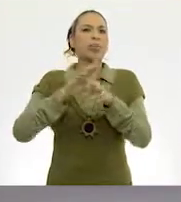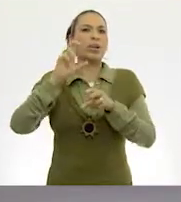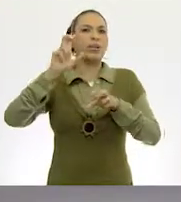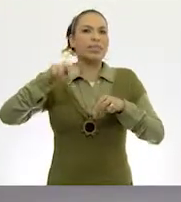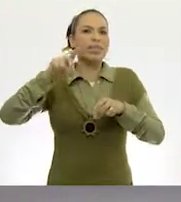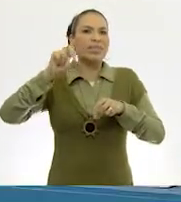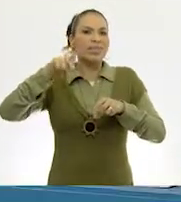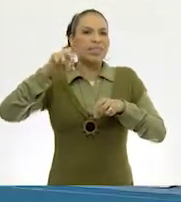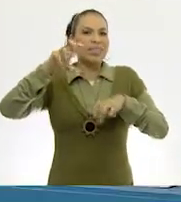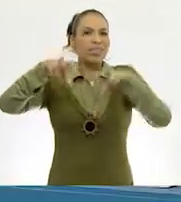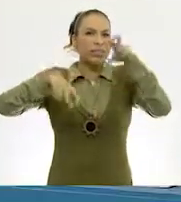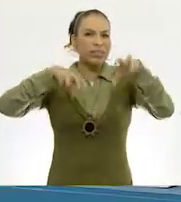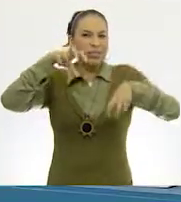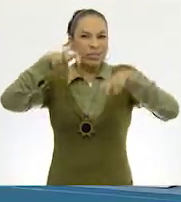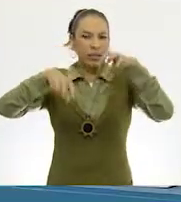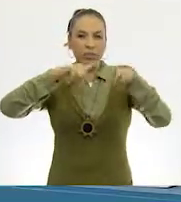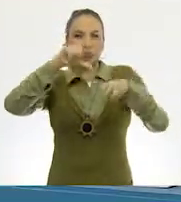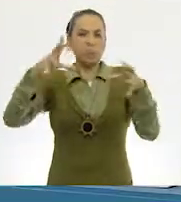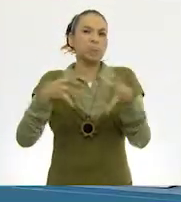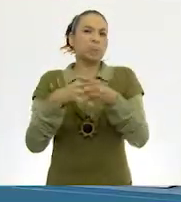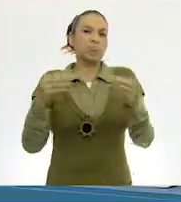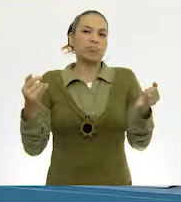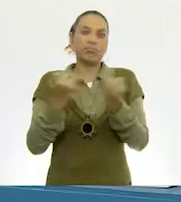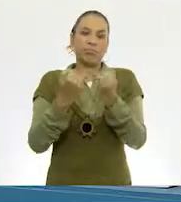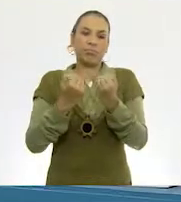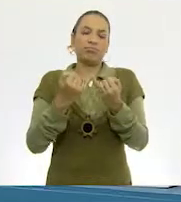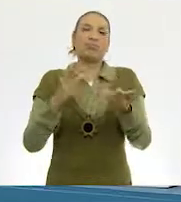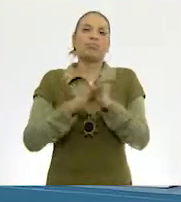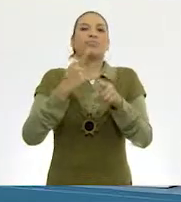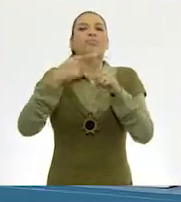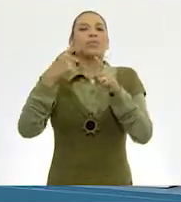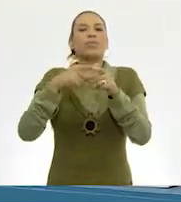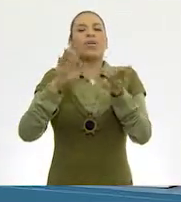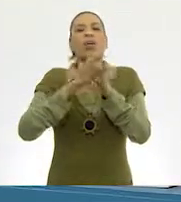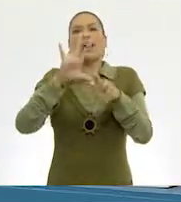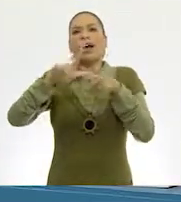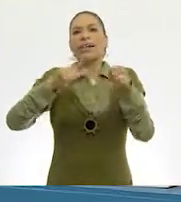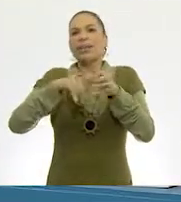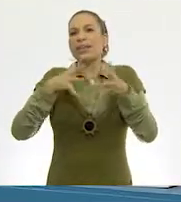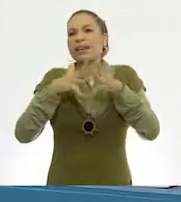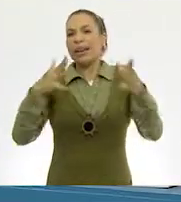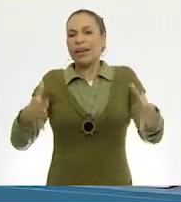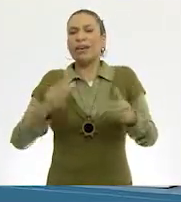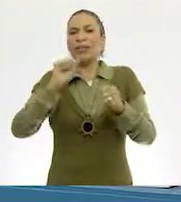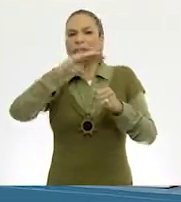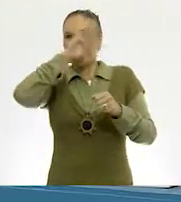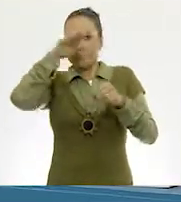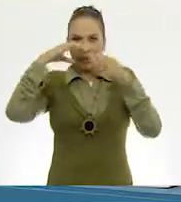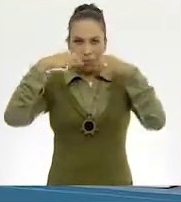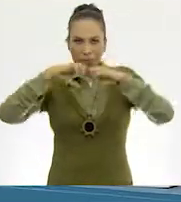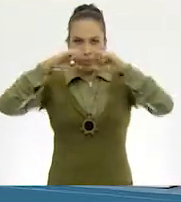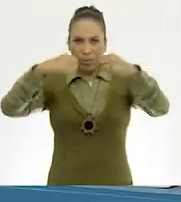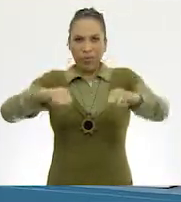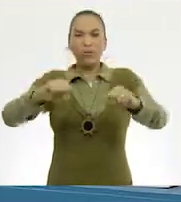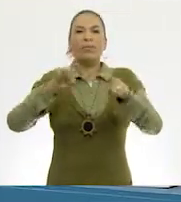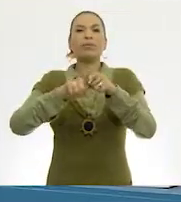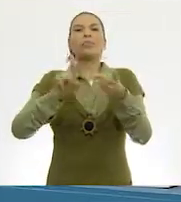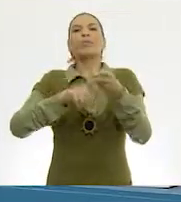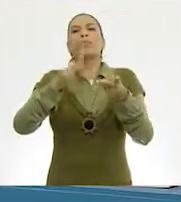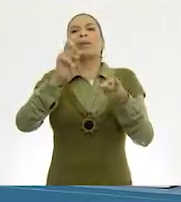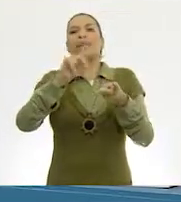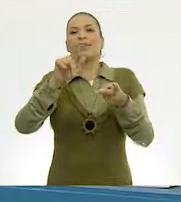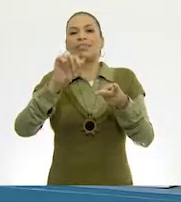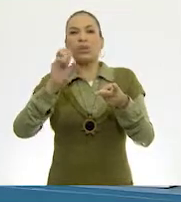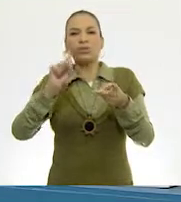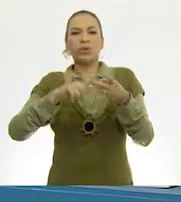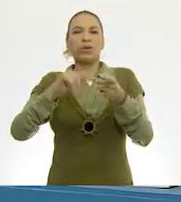dinosaurios? Una vez que se extinguieron, también lo habitaron pues grandes mamíferos como los mamuts, perezosos, armadillos